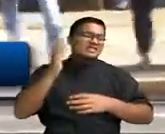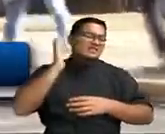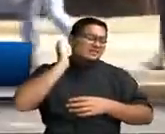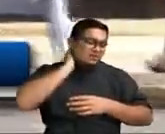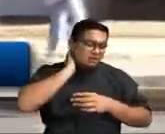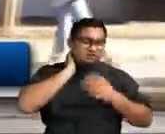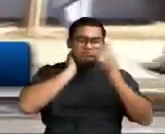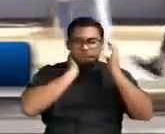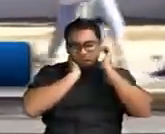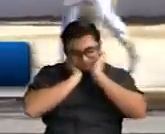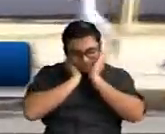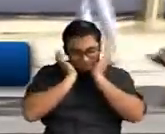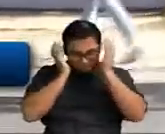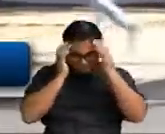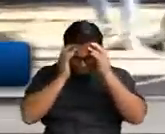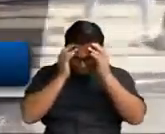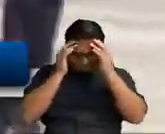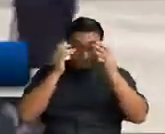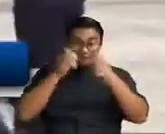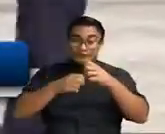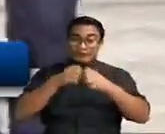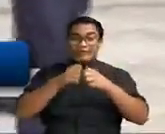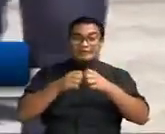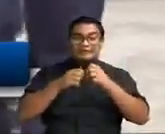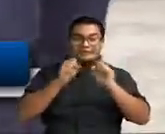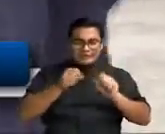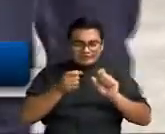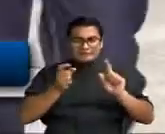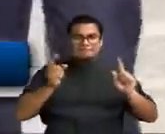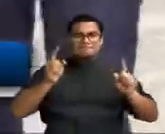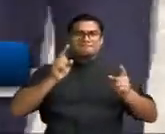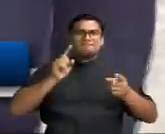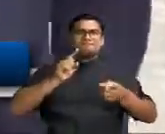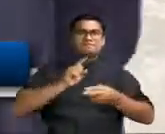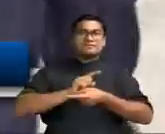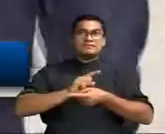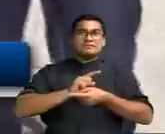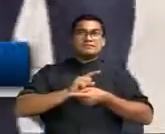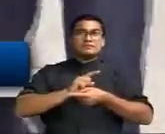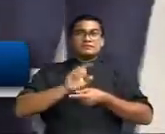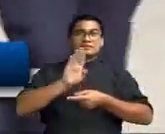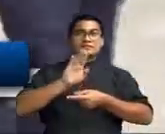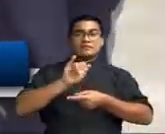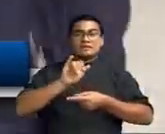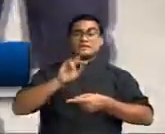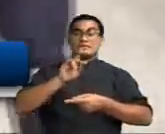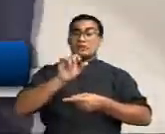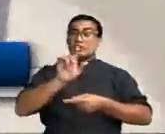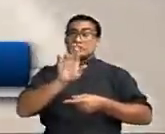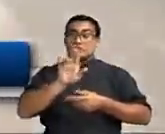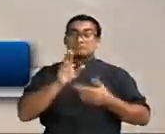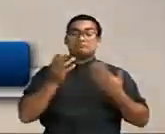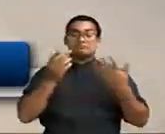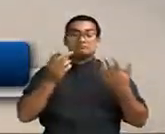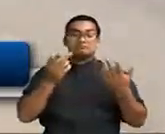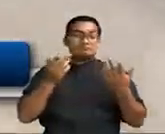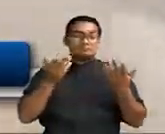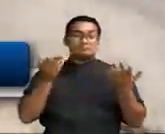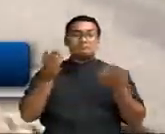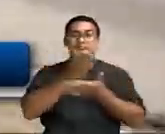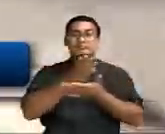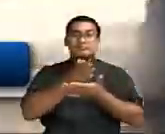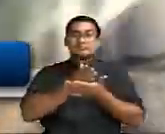Pero aquí vamos siempre a la particularidad de cada persona, ¿verdad? A su vulnerabilidad y a sus